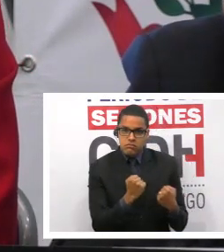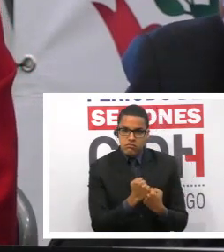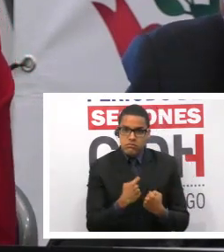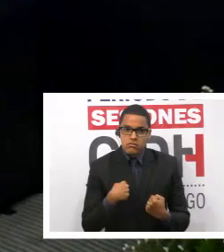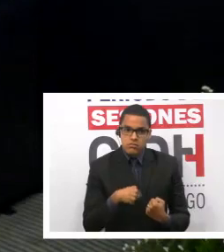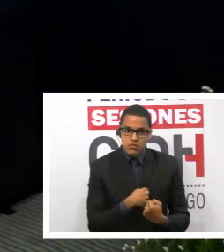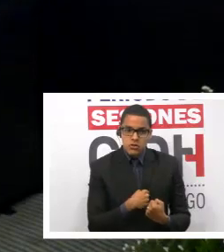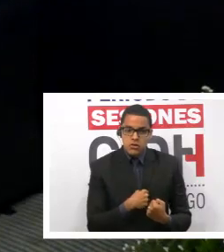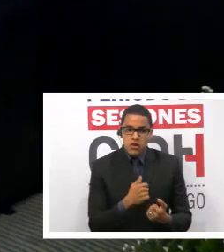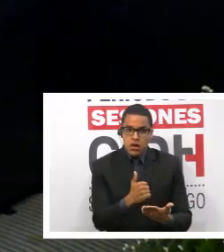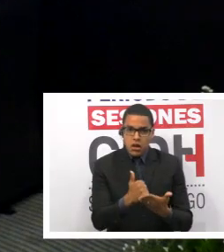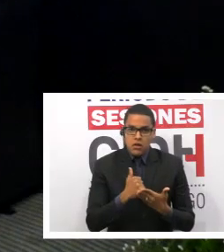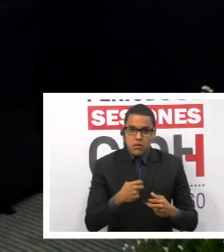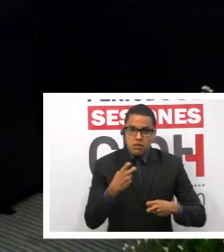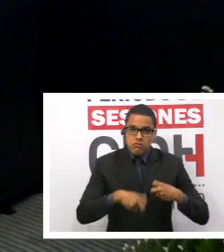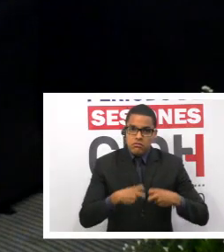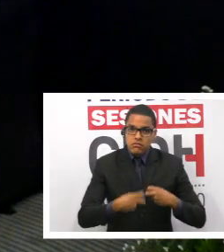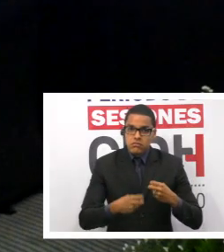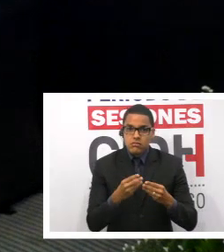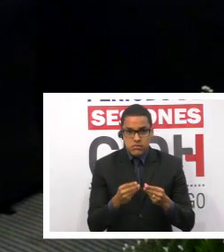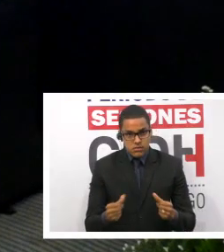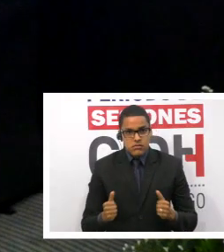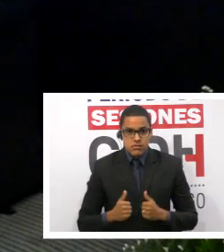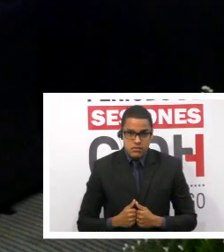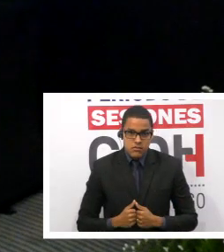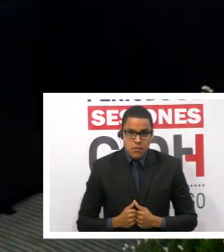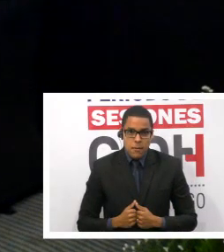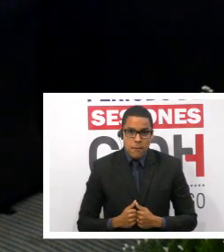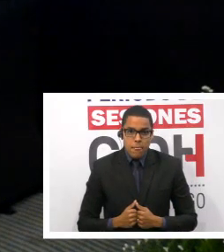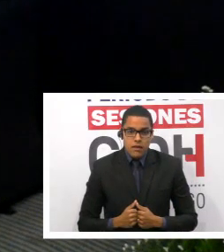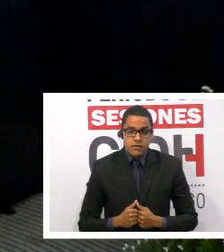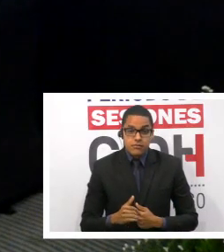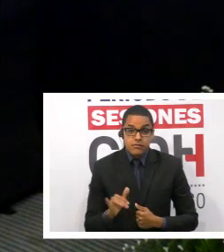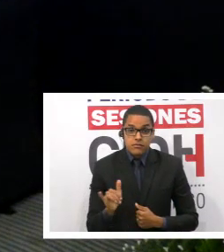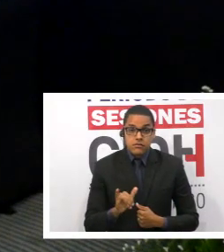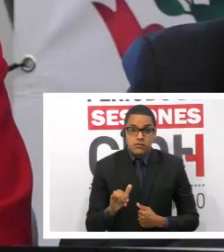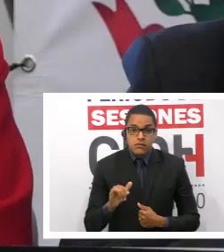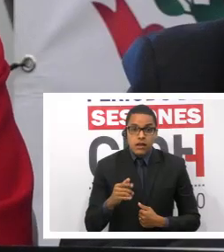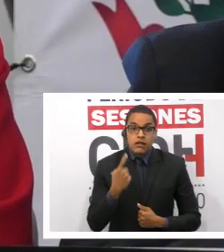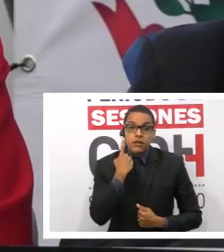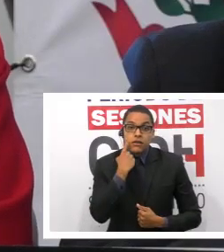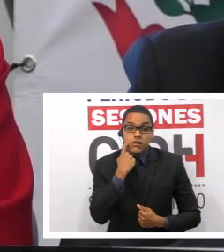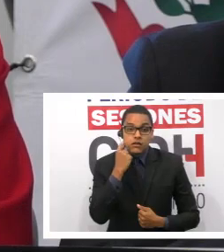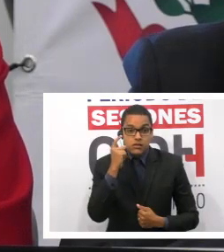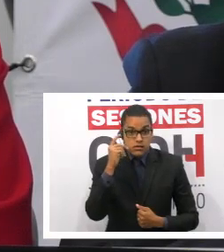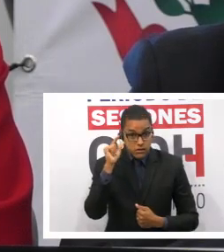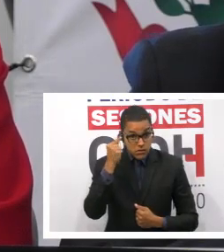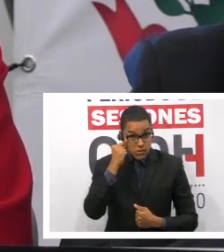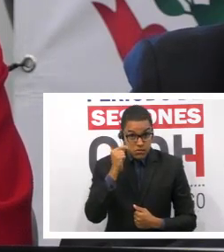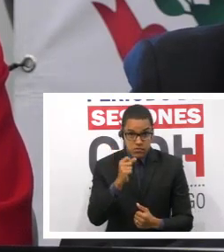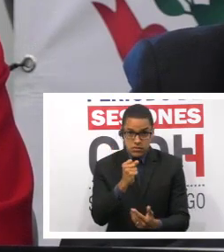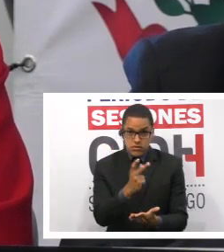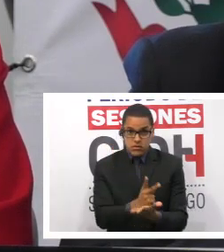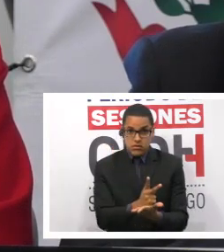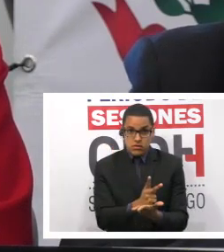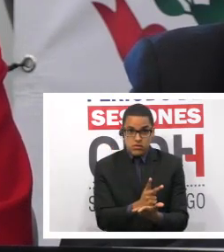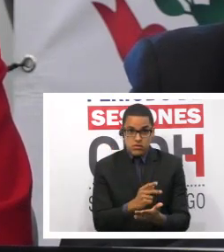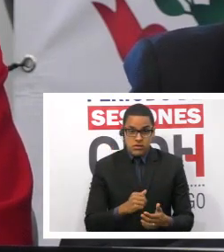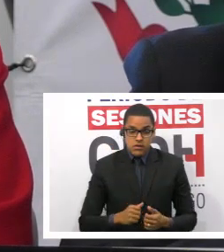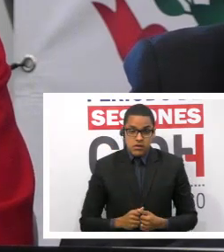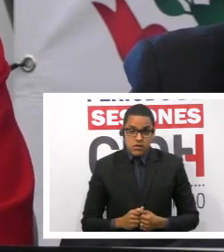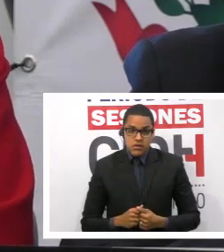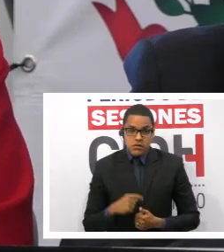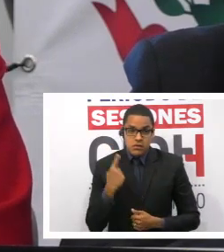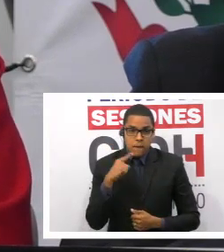y la agenda estratégica que la comisión recientemente aprobó figura como uno de los ejes transversales de nuestro trabajo